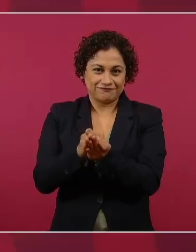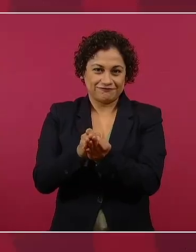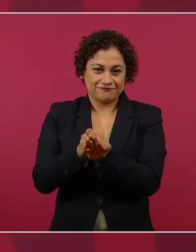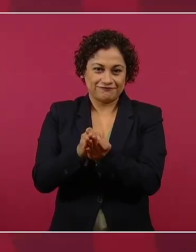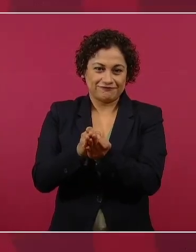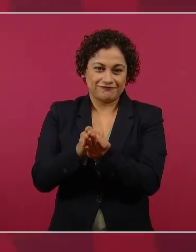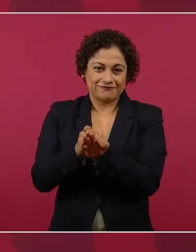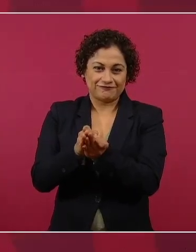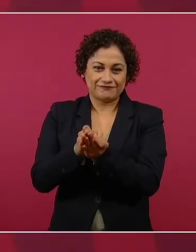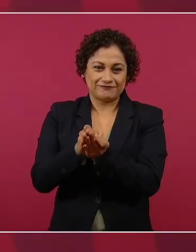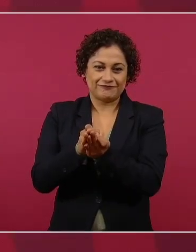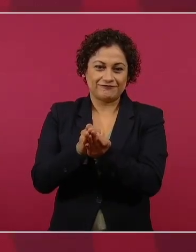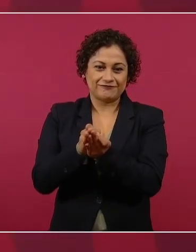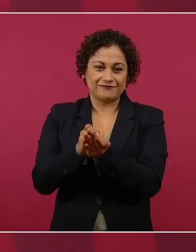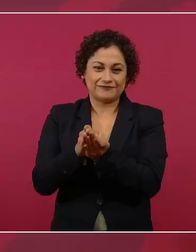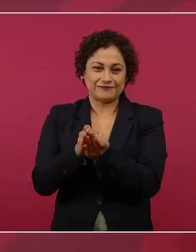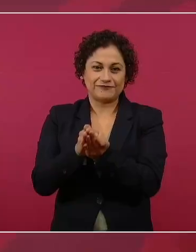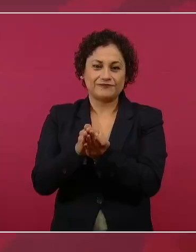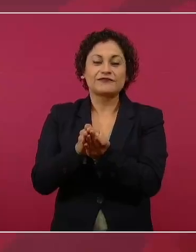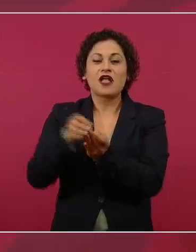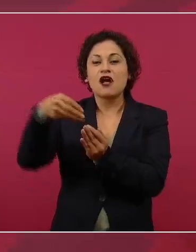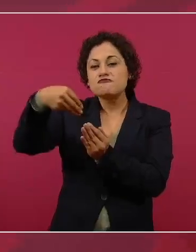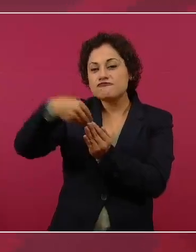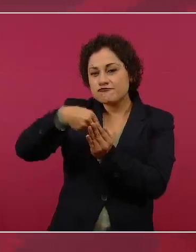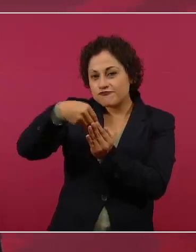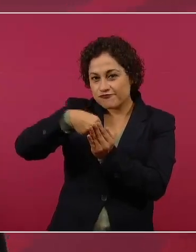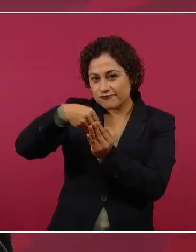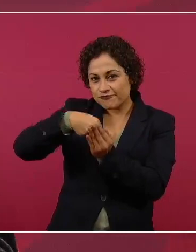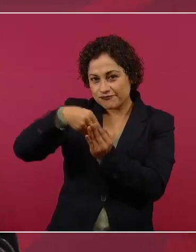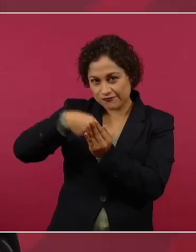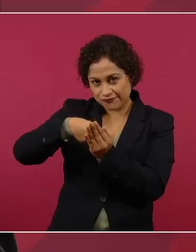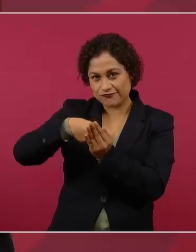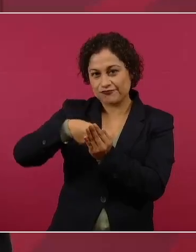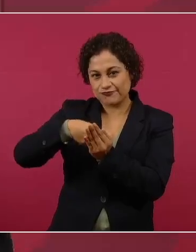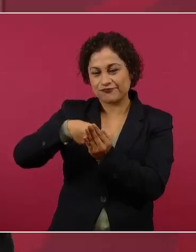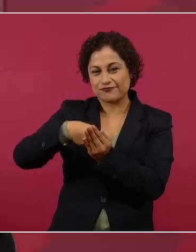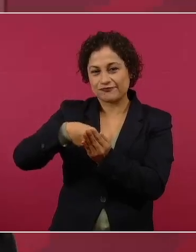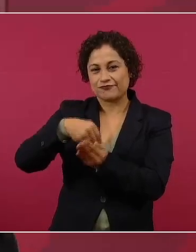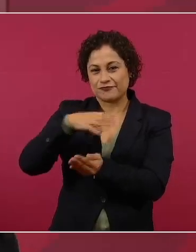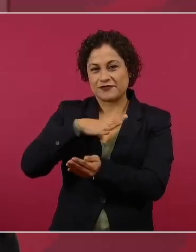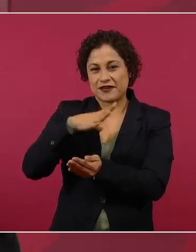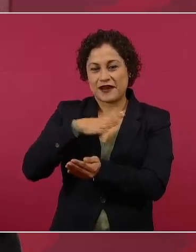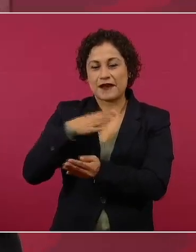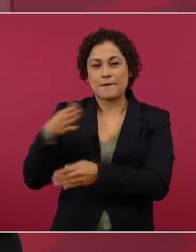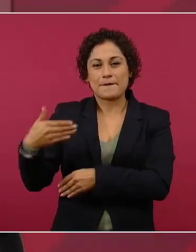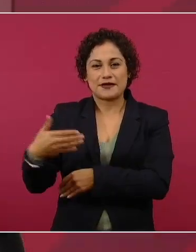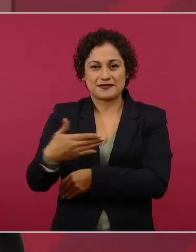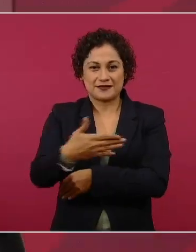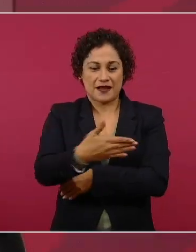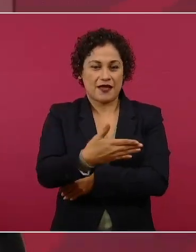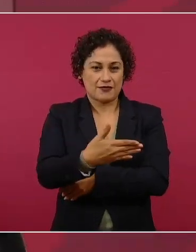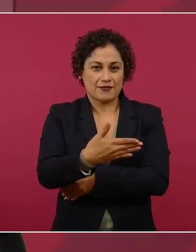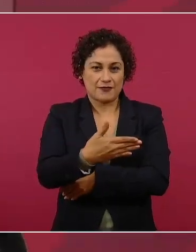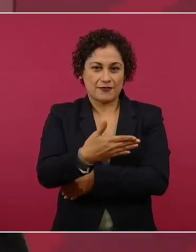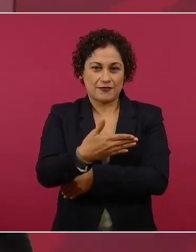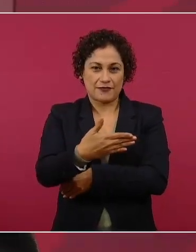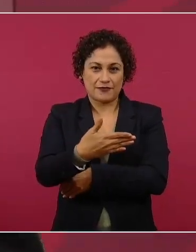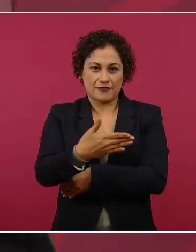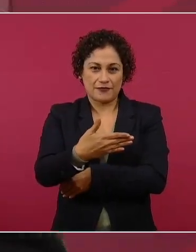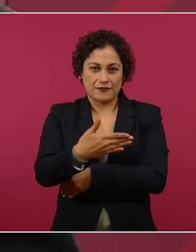Y se le rellena pues con pescado